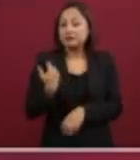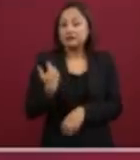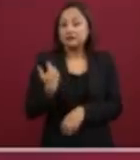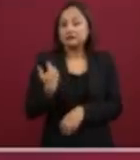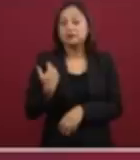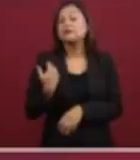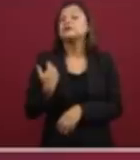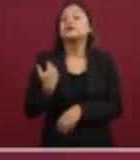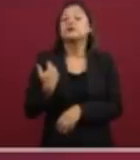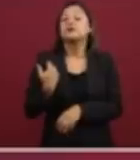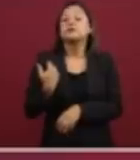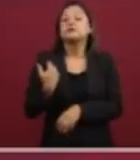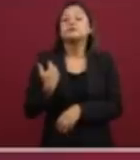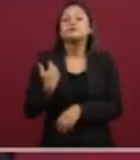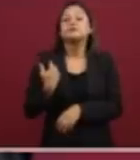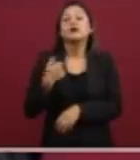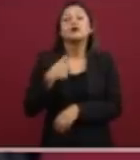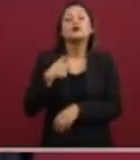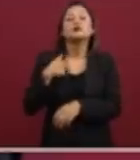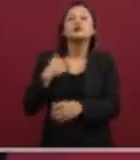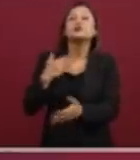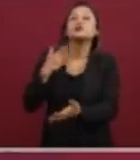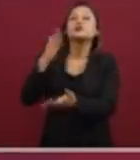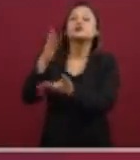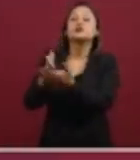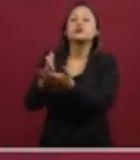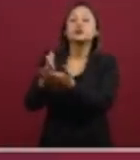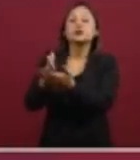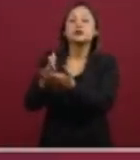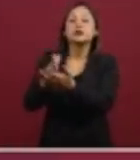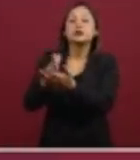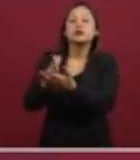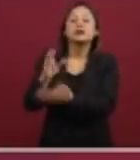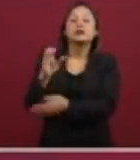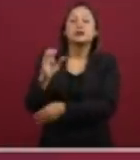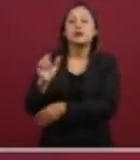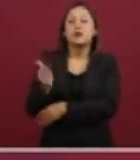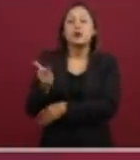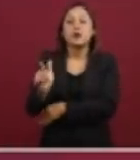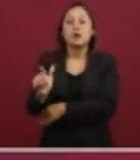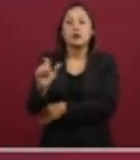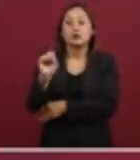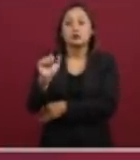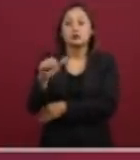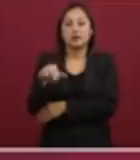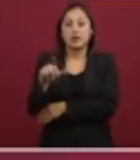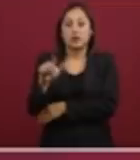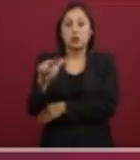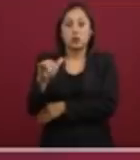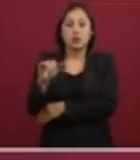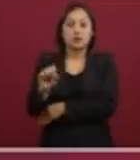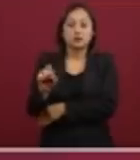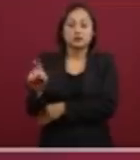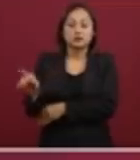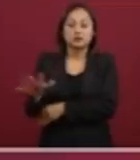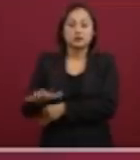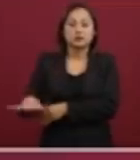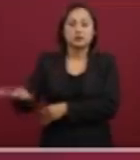que estuve en San Luis de la Paz, Guanajuato, se me acercó un